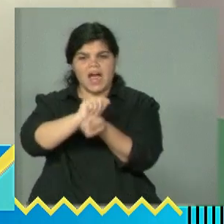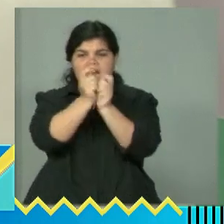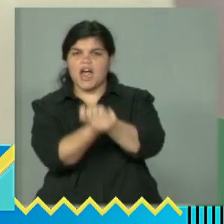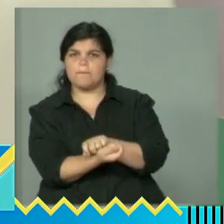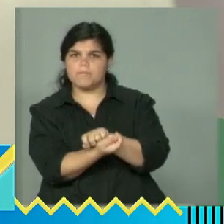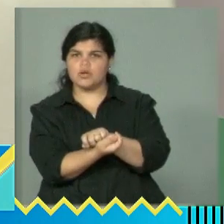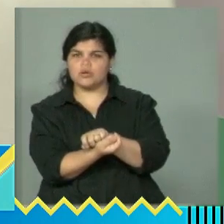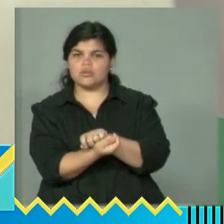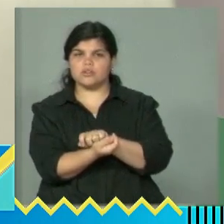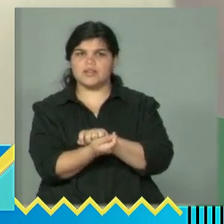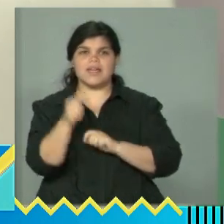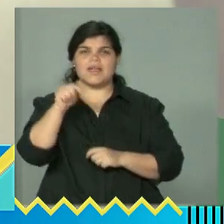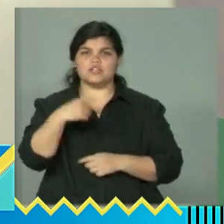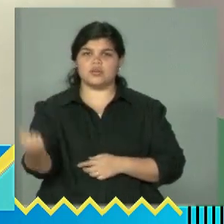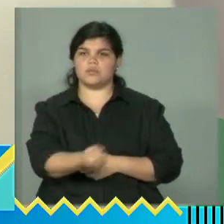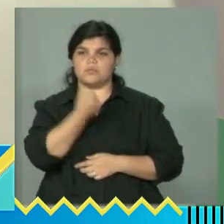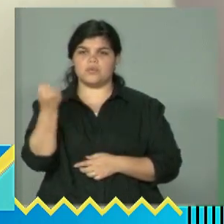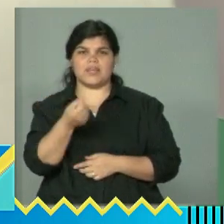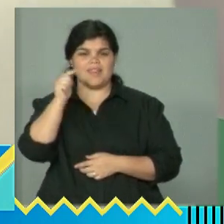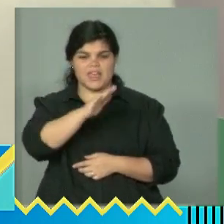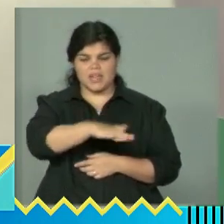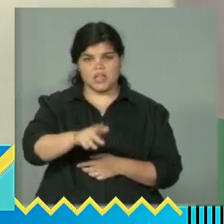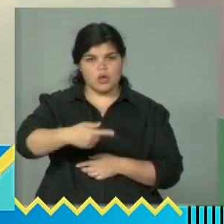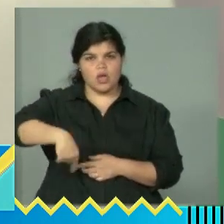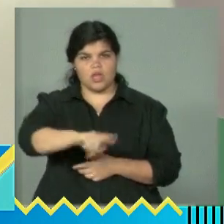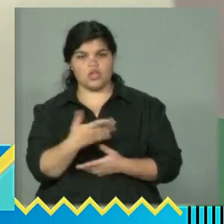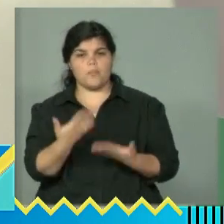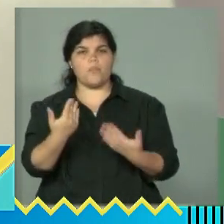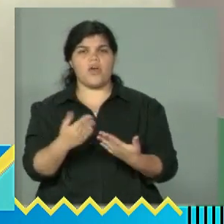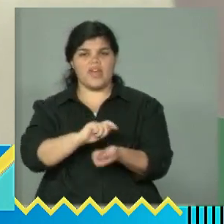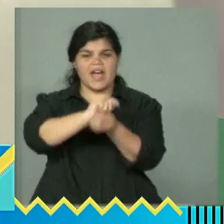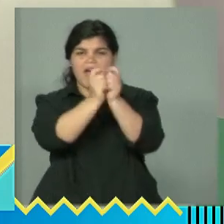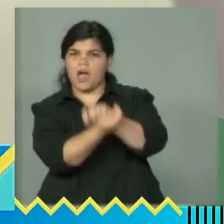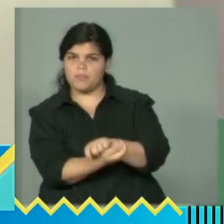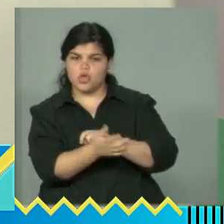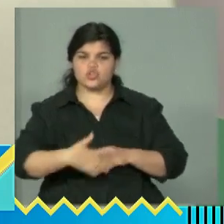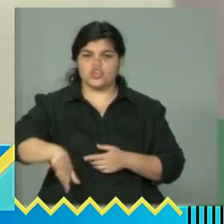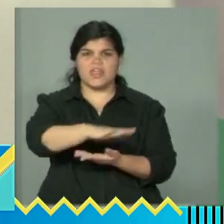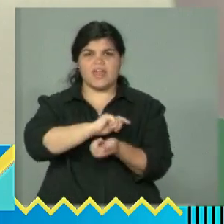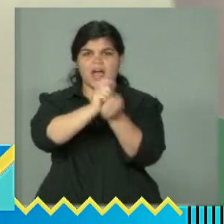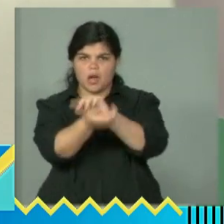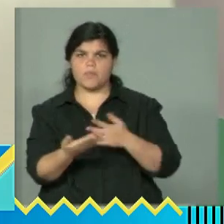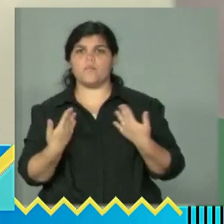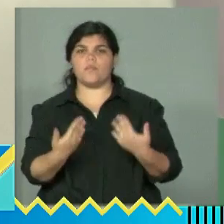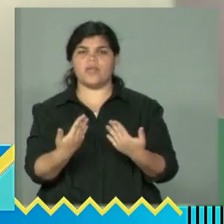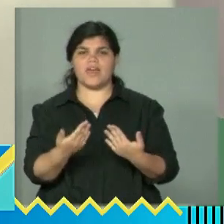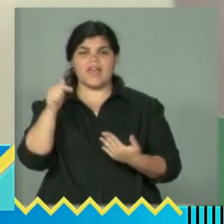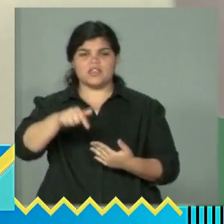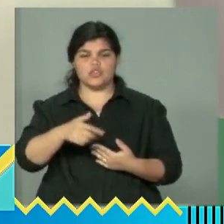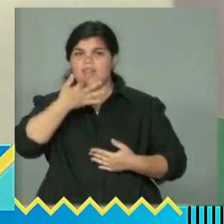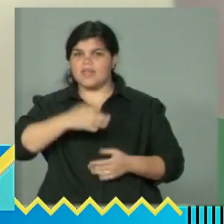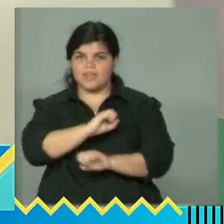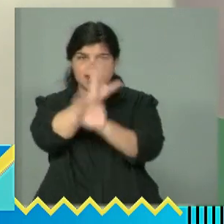sea, pasa por ahí el tema, sentir que desde chicos ellos pueden generar cambios en la sociedad. Y creo que esta concientización, esta forma de